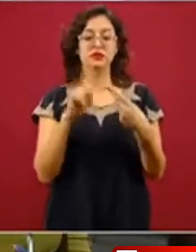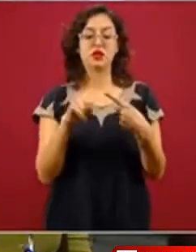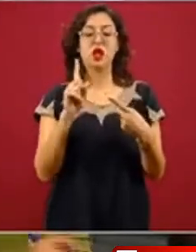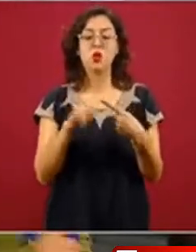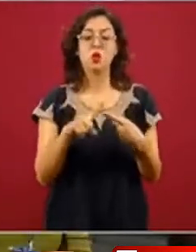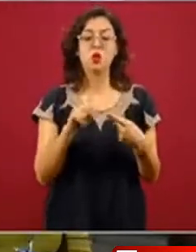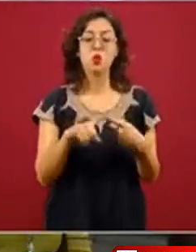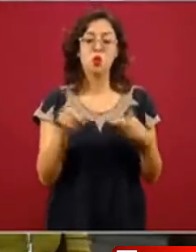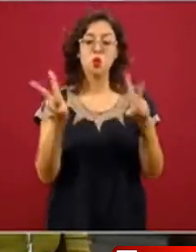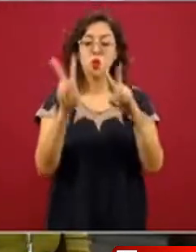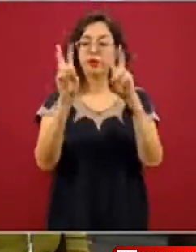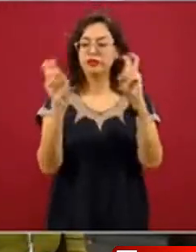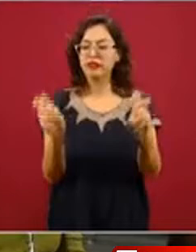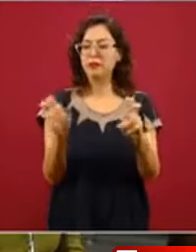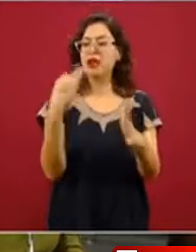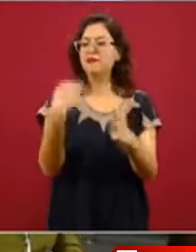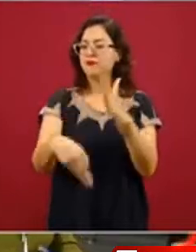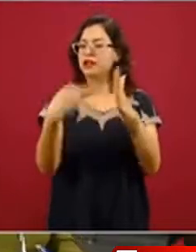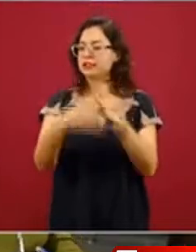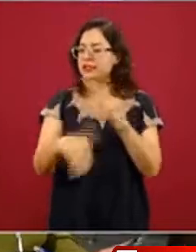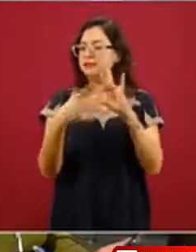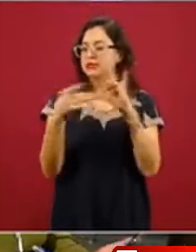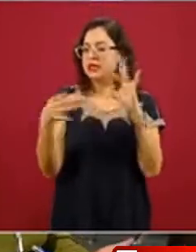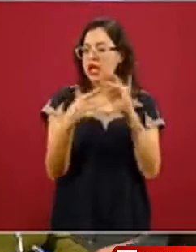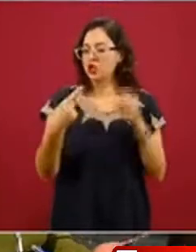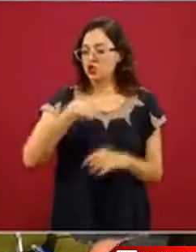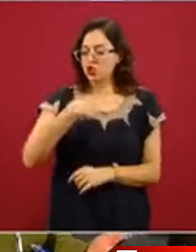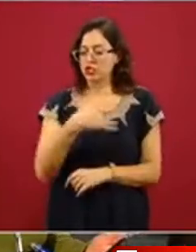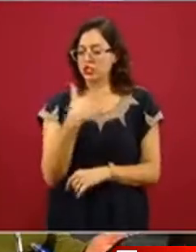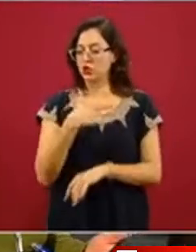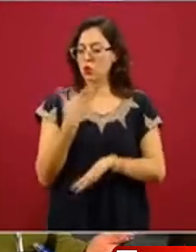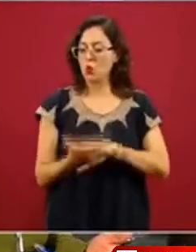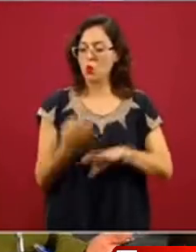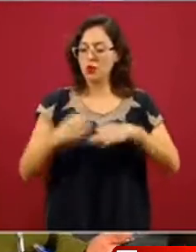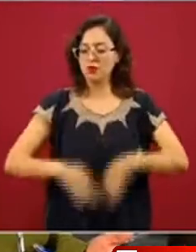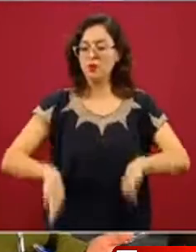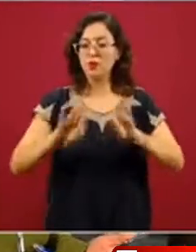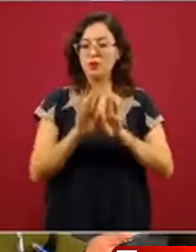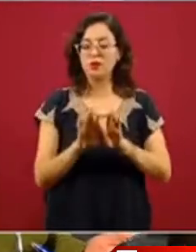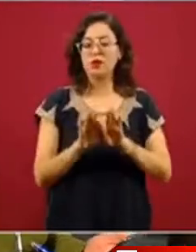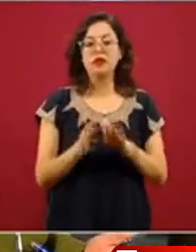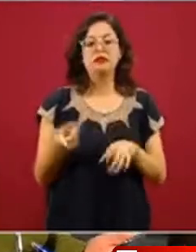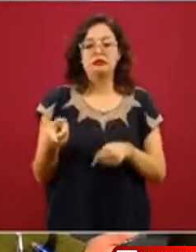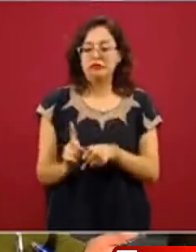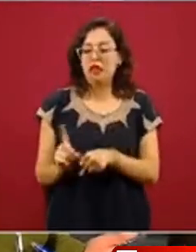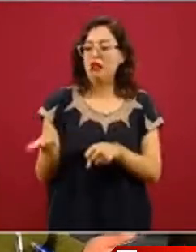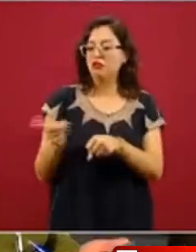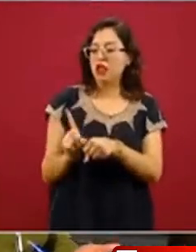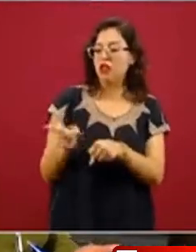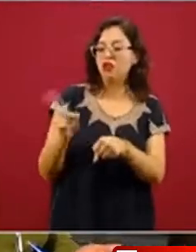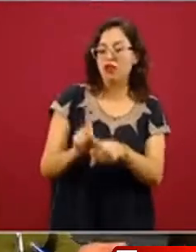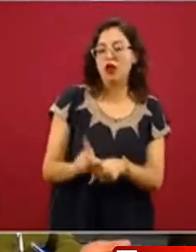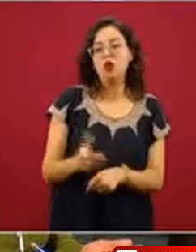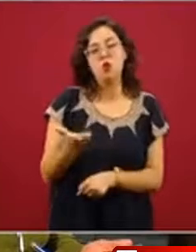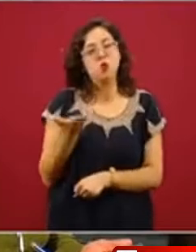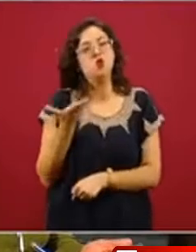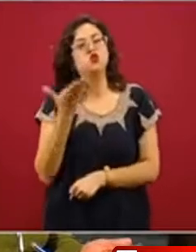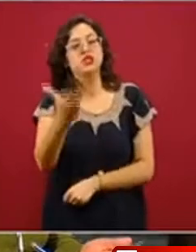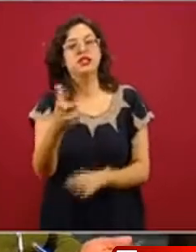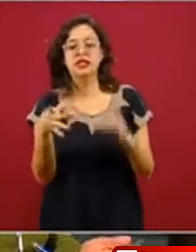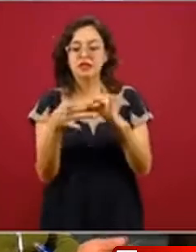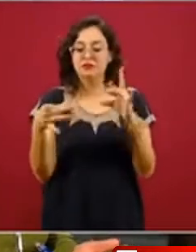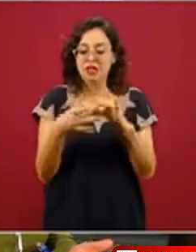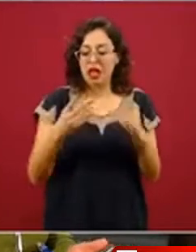ahí en el tintero, pero que considero importante después de esta ratificación que ha hecho día con día de que la primera etapa de